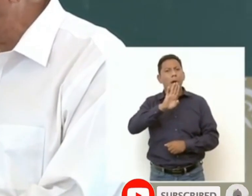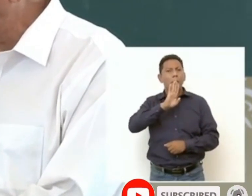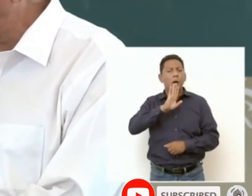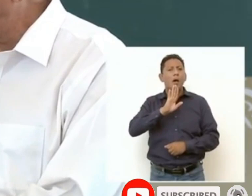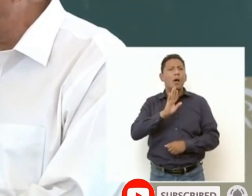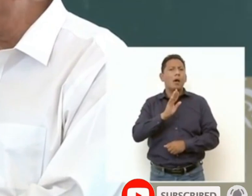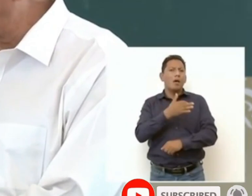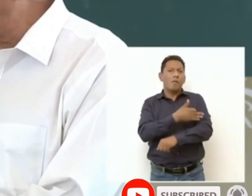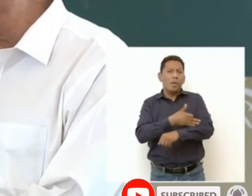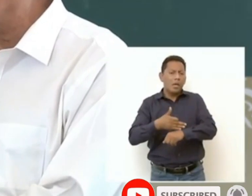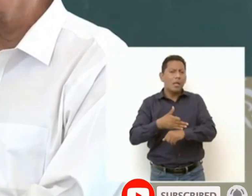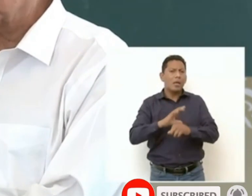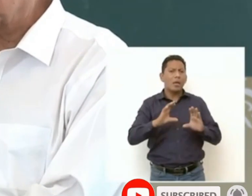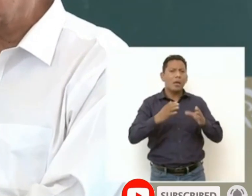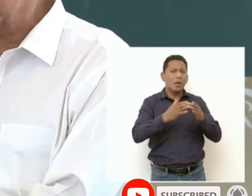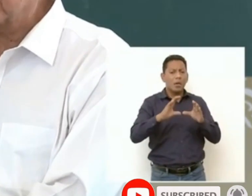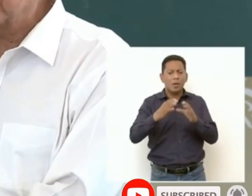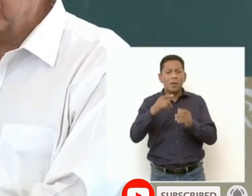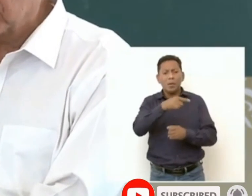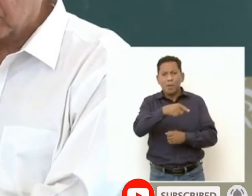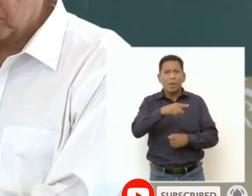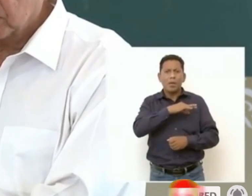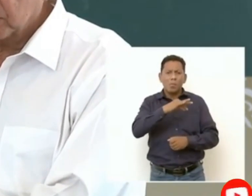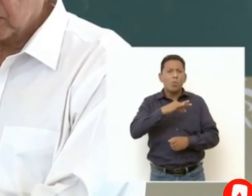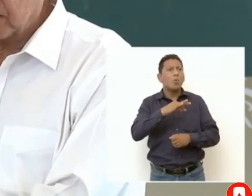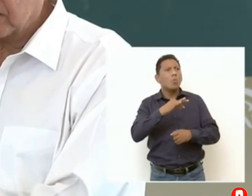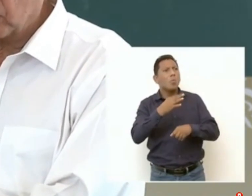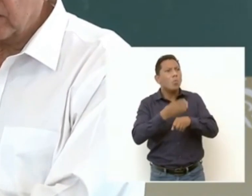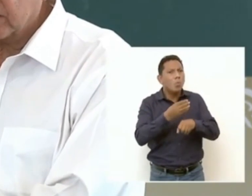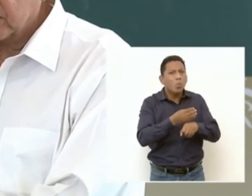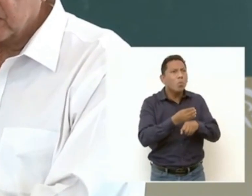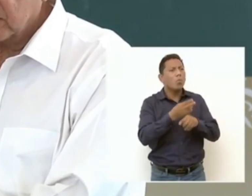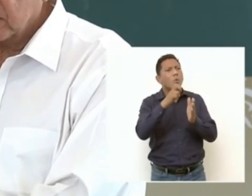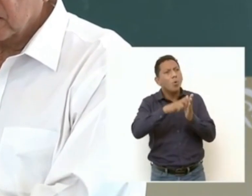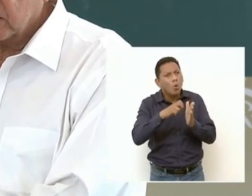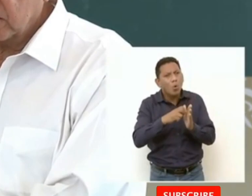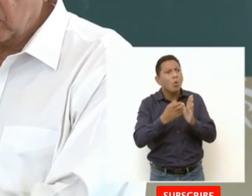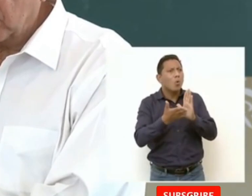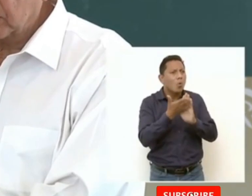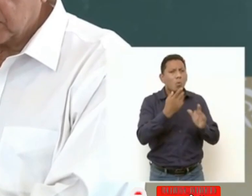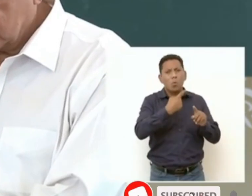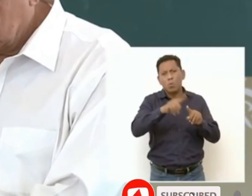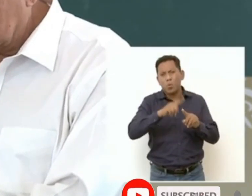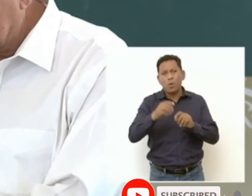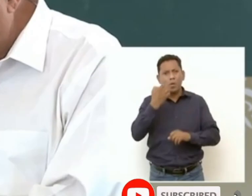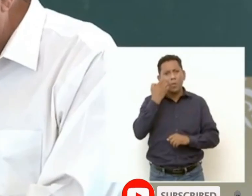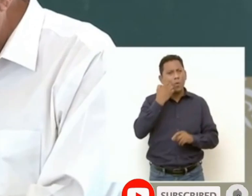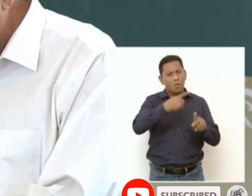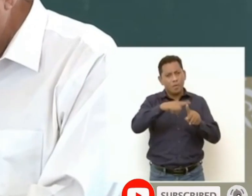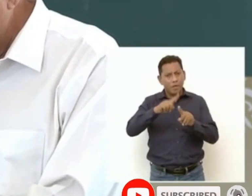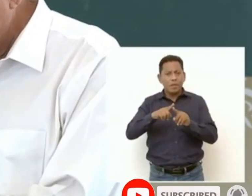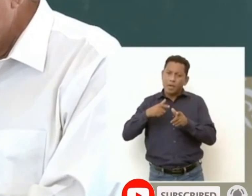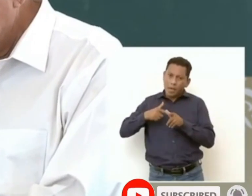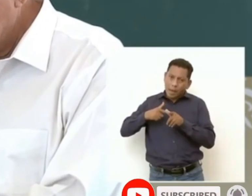familia para que con ese presupuesto se le dé mantenimiento a las escuelas, y lo vamos a seguir